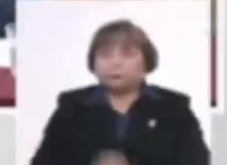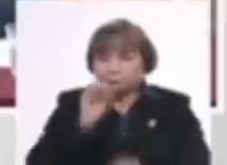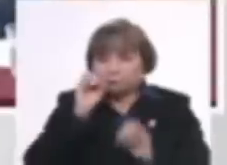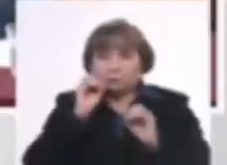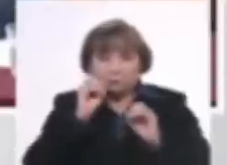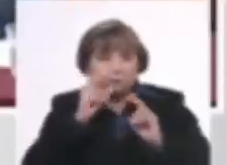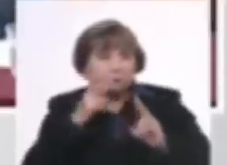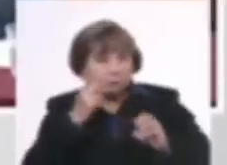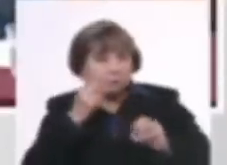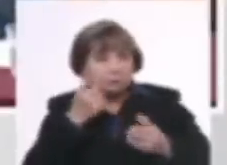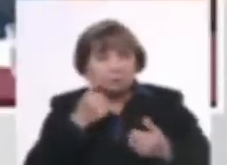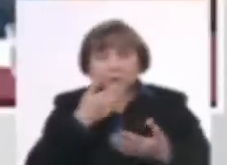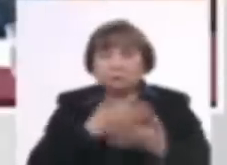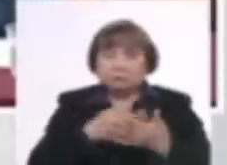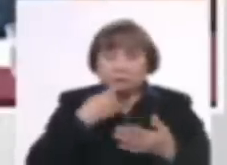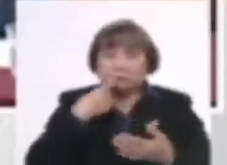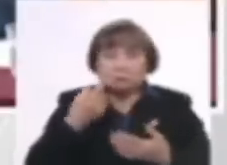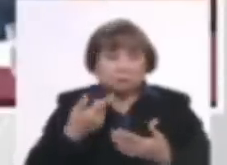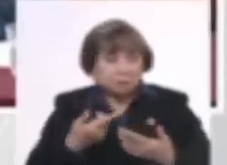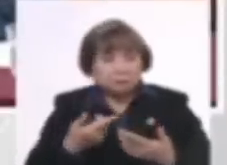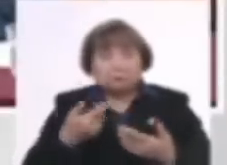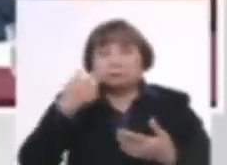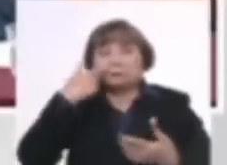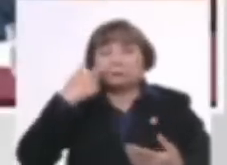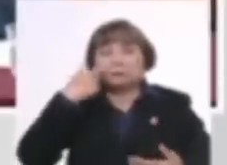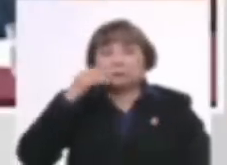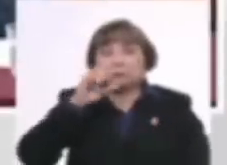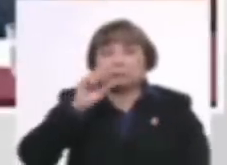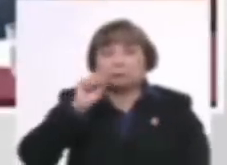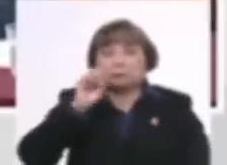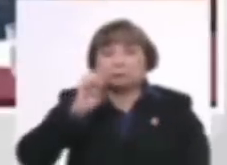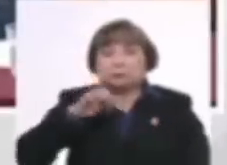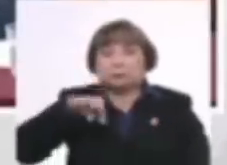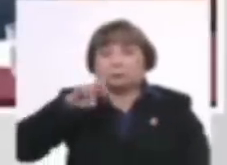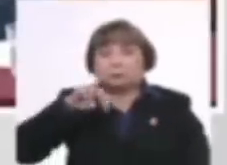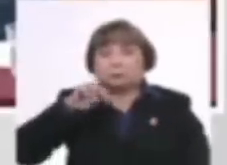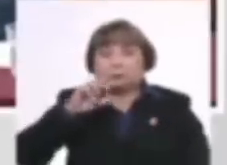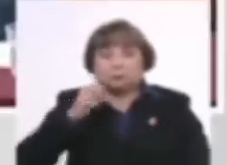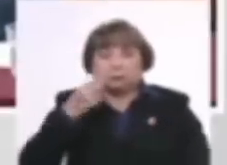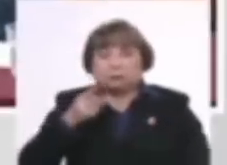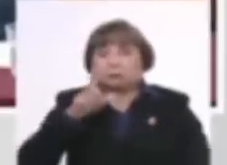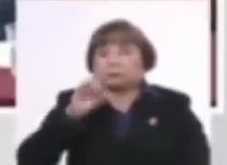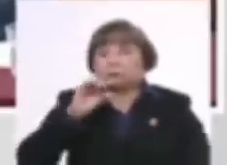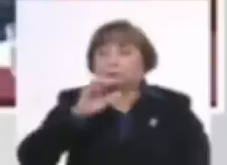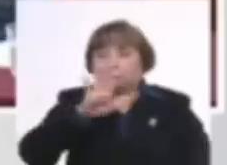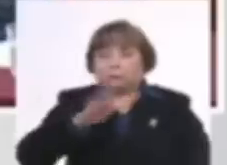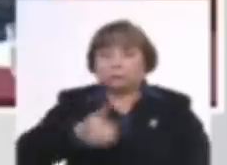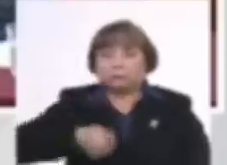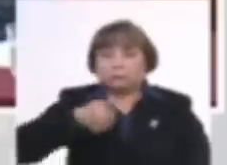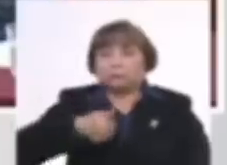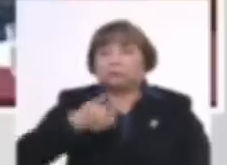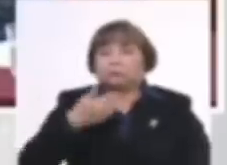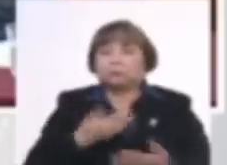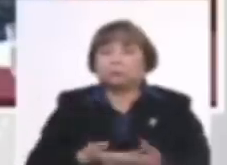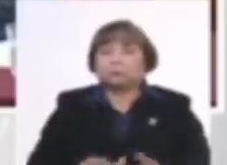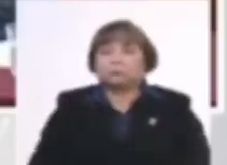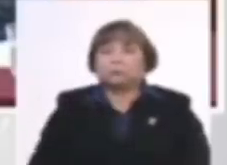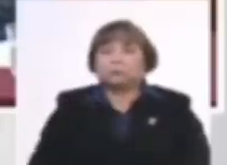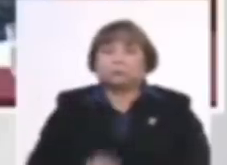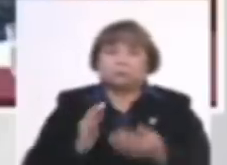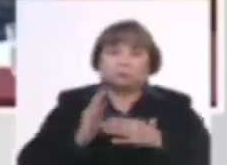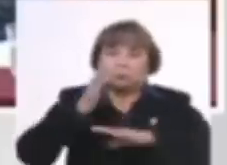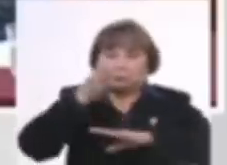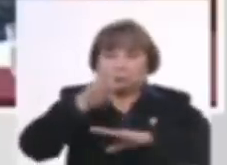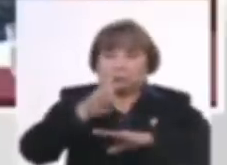Correcto. Entonces, es decir, el señor Espino Lucana, quien era su jefe,